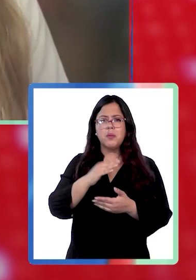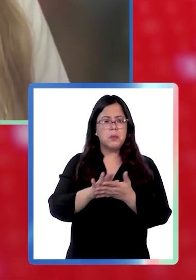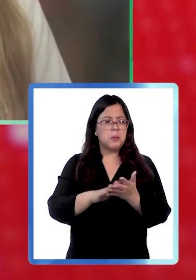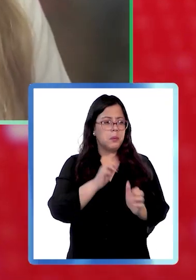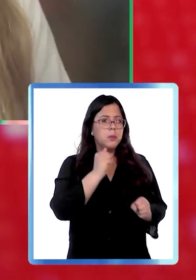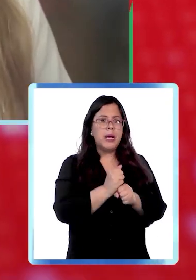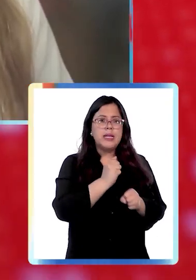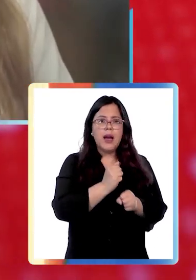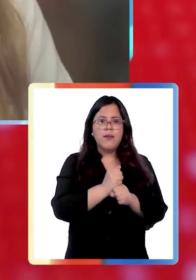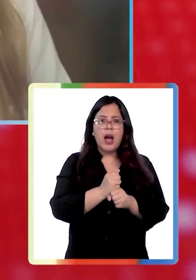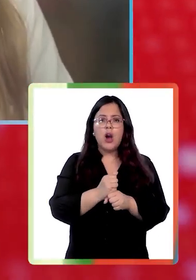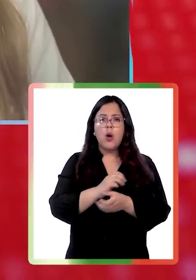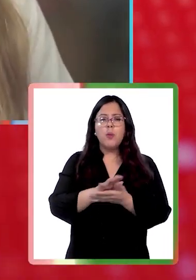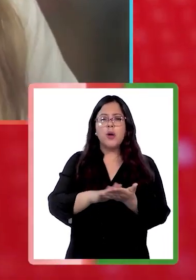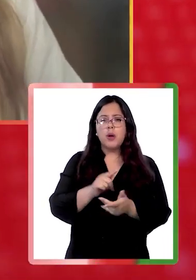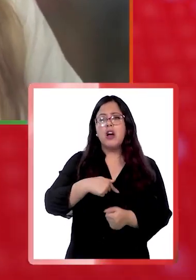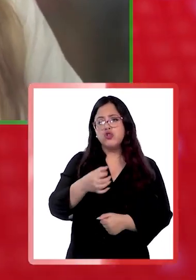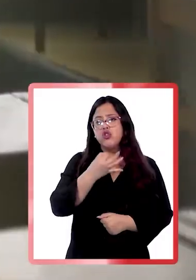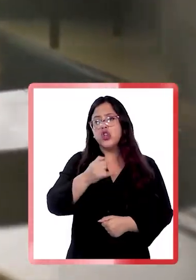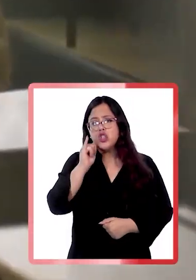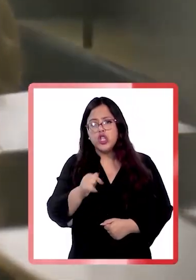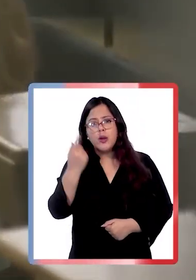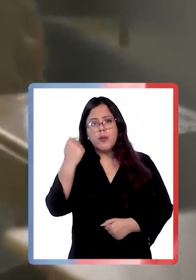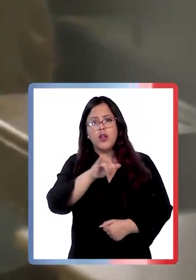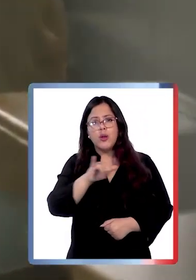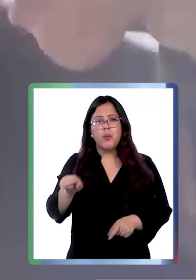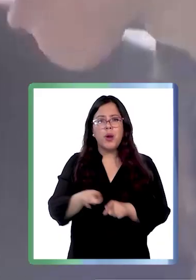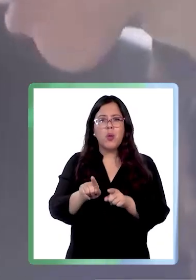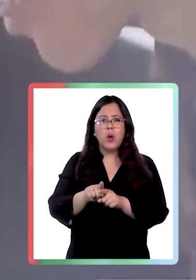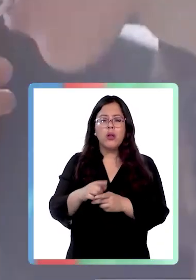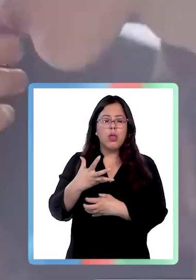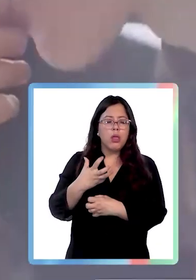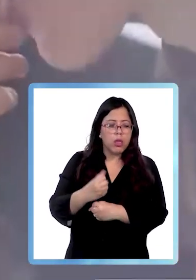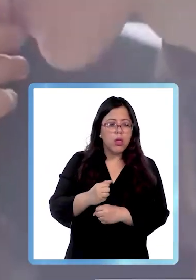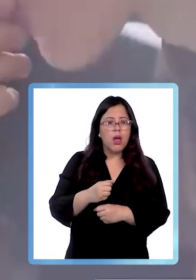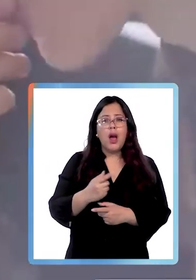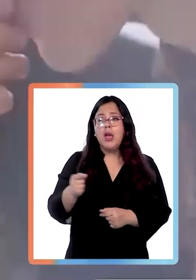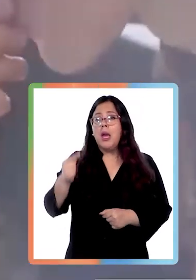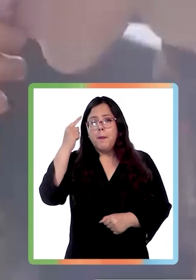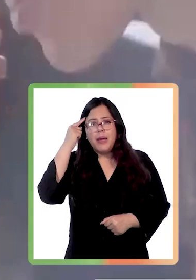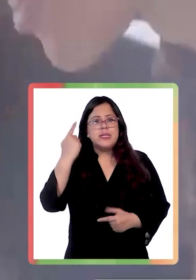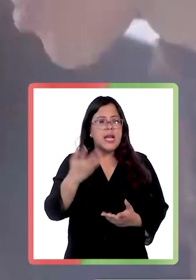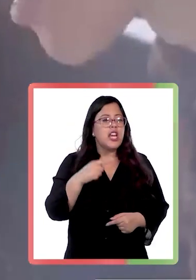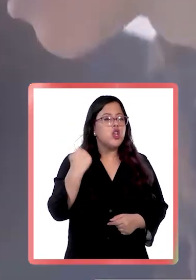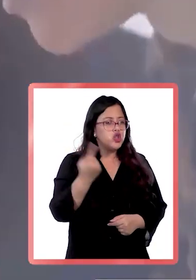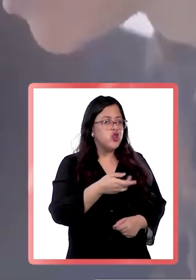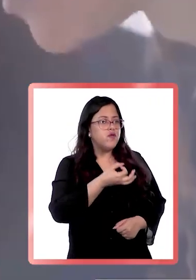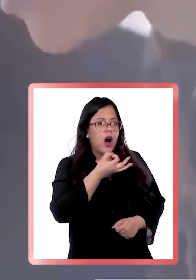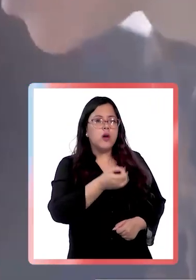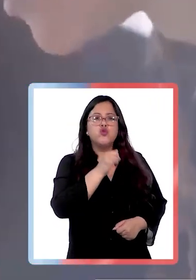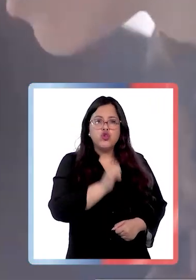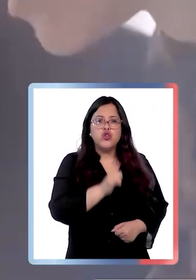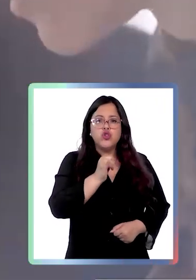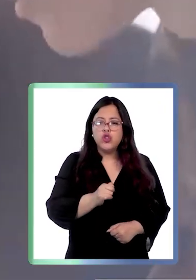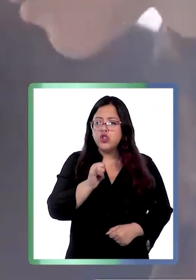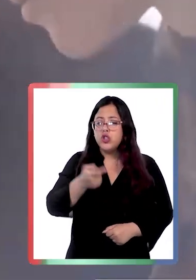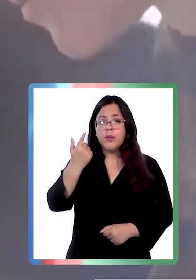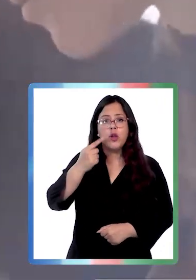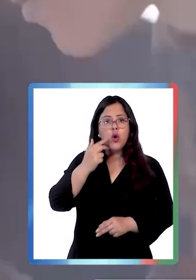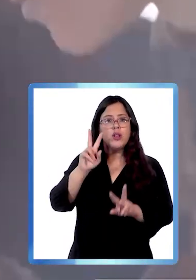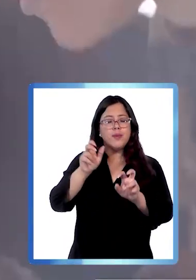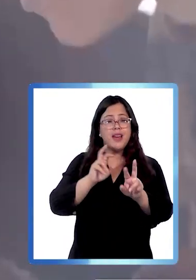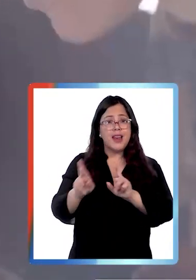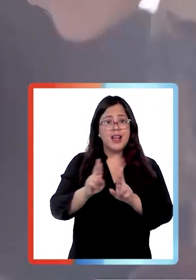involucrados, por ejemplo, también en el trabajo, cuando hemos dicho una vez que sí, después se nos sobrecarga asumiendo que siempre vamos a decir que sí.